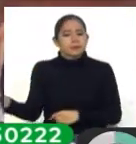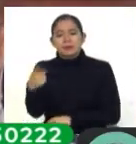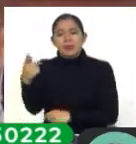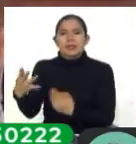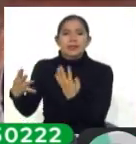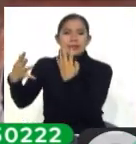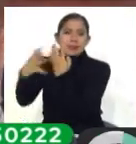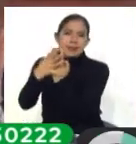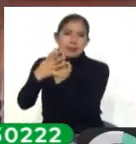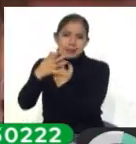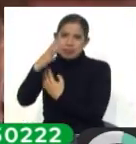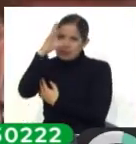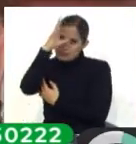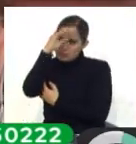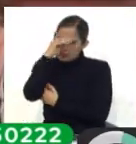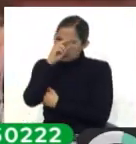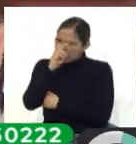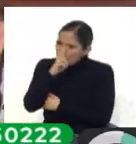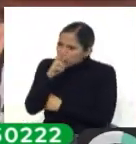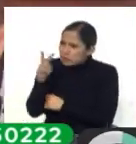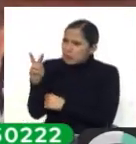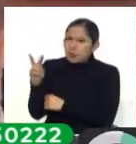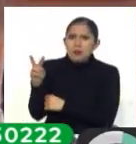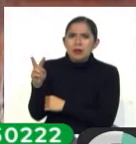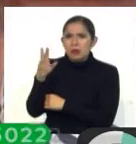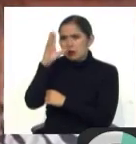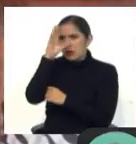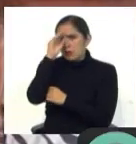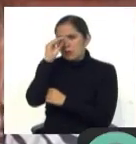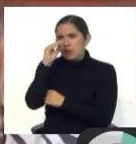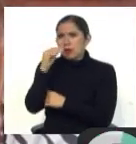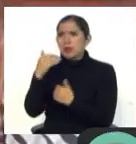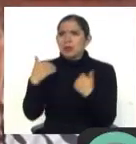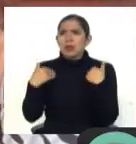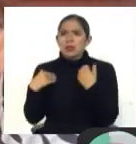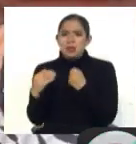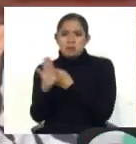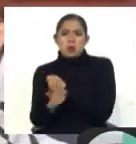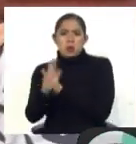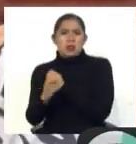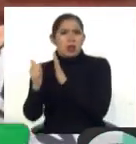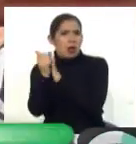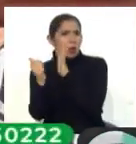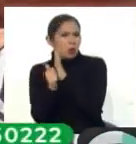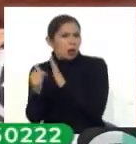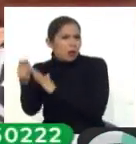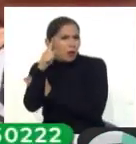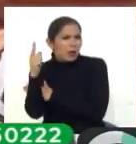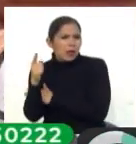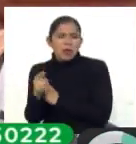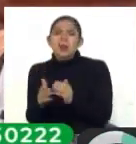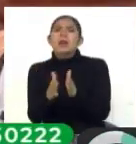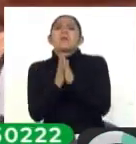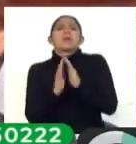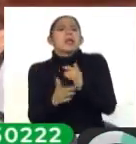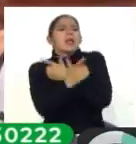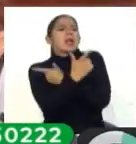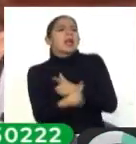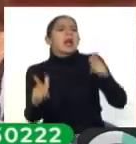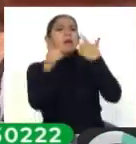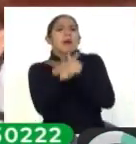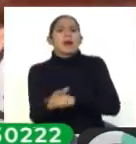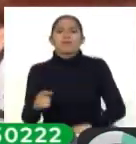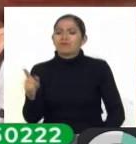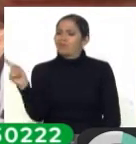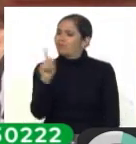que los agresores muy bien resguardados por sus abogados están pidiendo a toda costa la libertad. Lo que